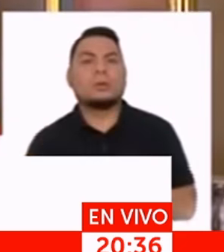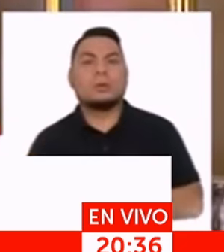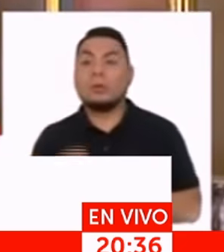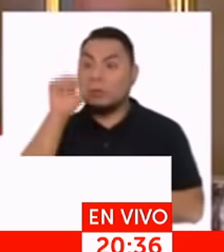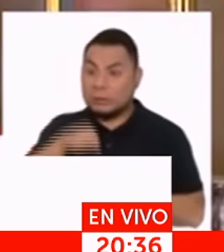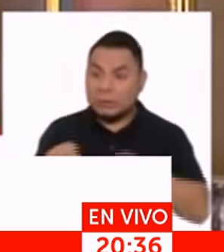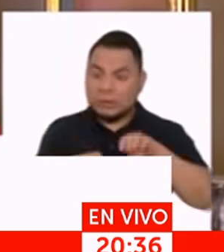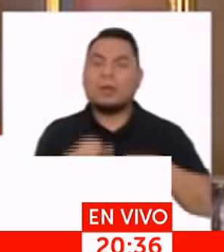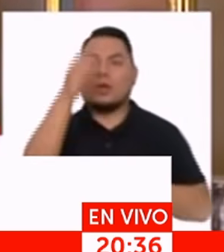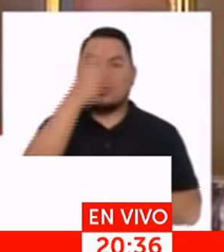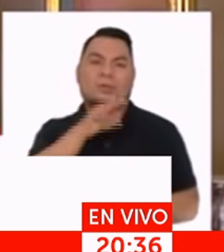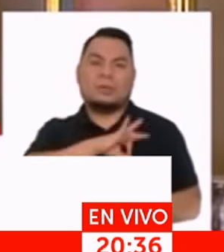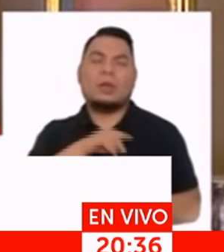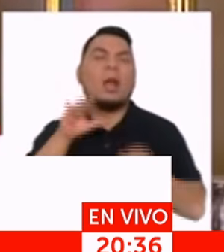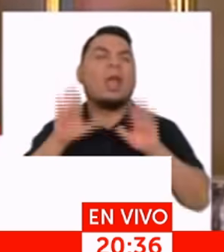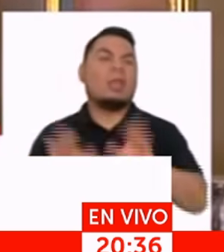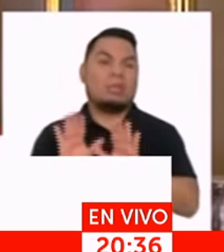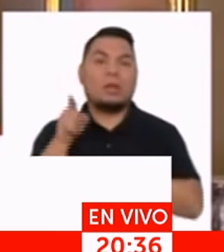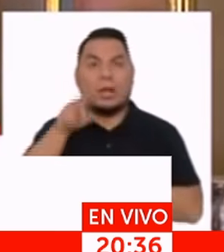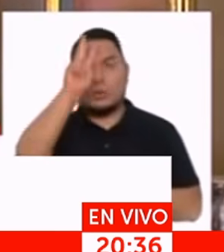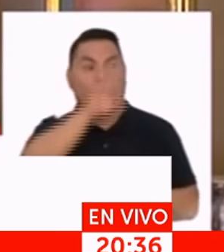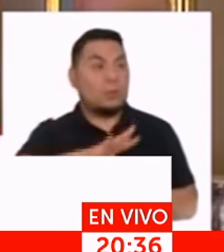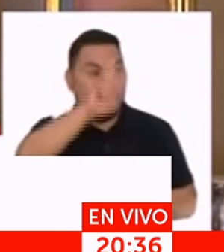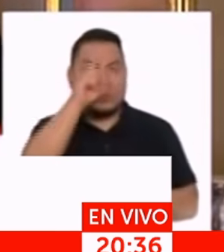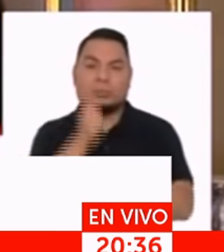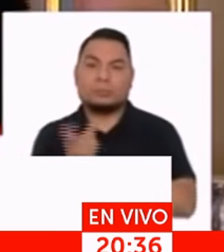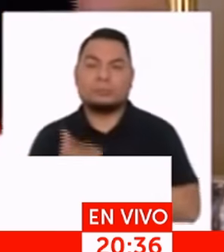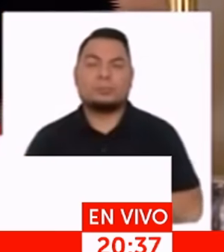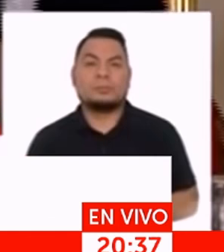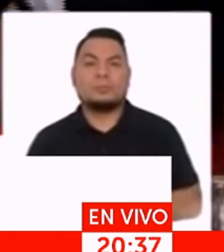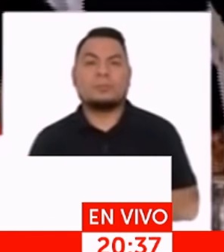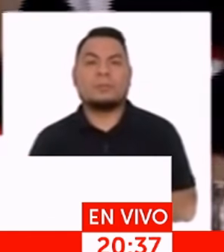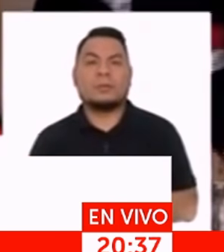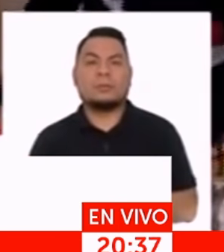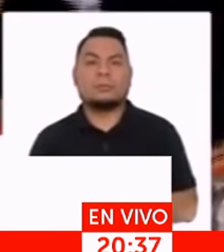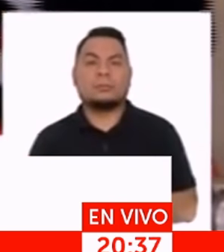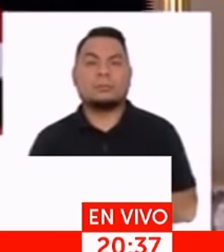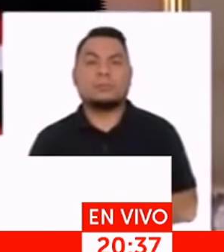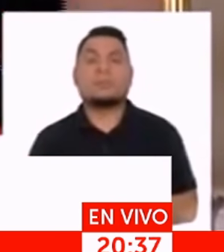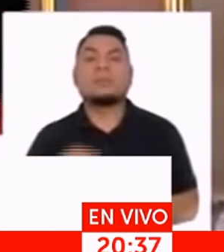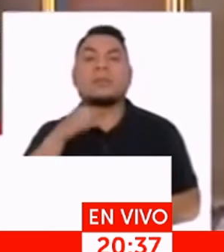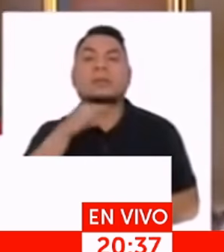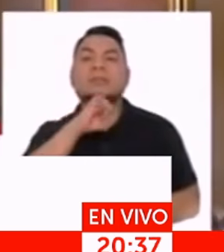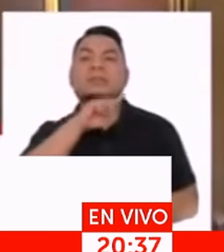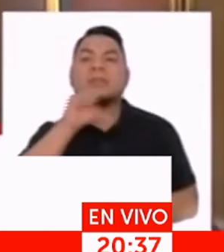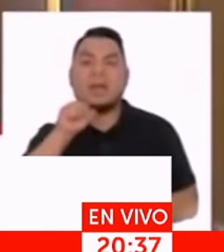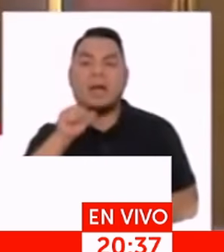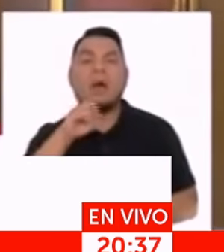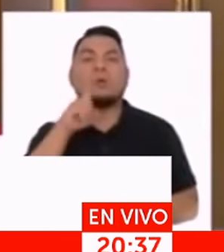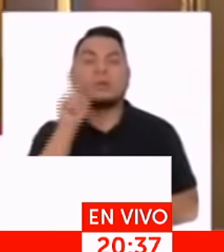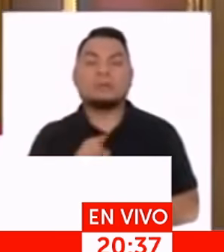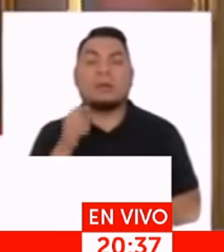así lo hicieres, que Dios os premie, y si no, él y la patria os lo demanden. De esta manera entonces jura el cargo